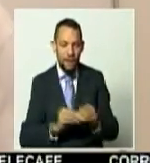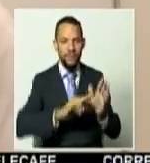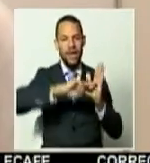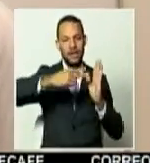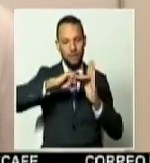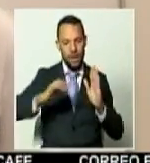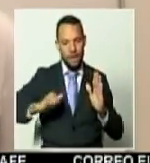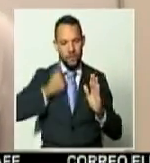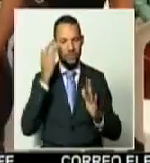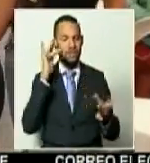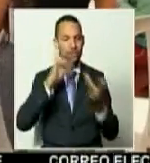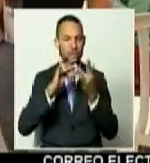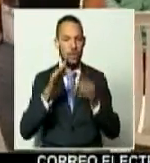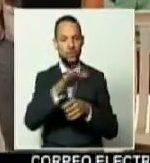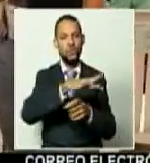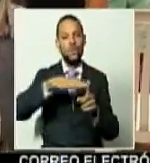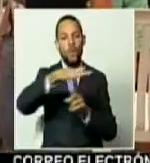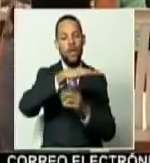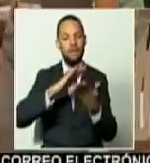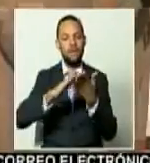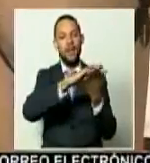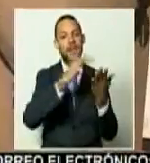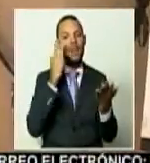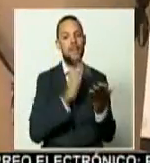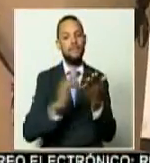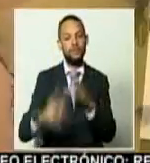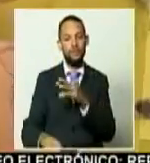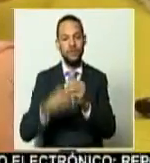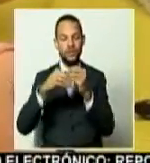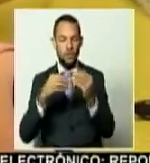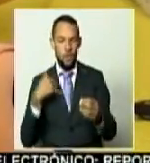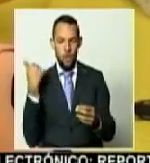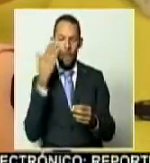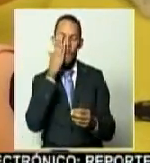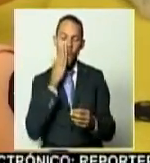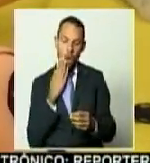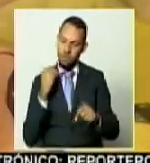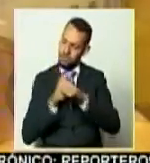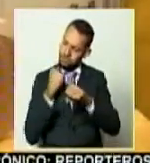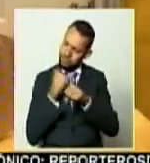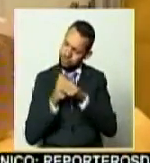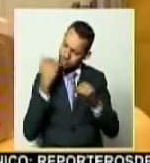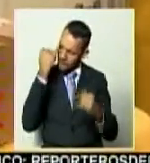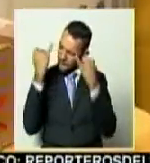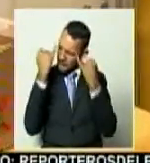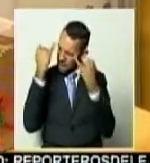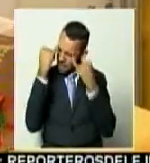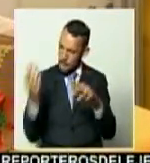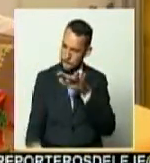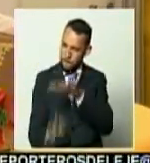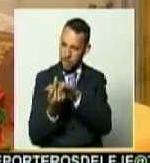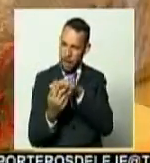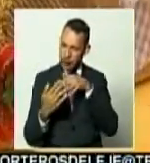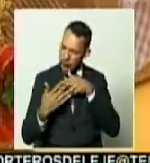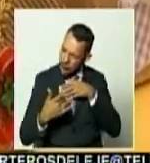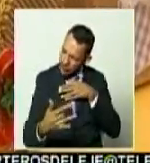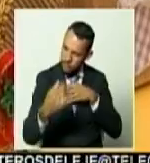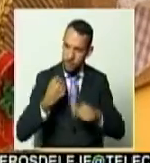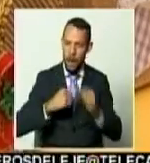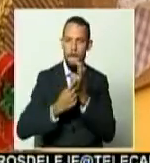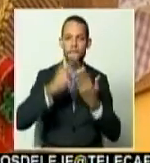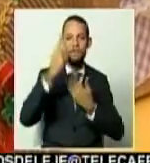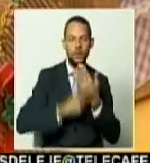y que ayude al planeta. La idea de esta feria es que jóvenes emprendedores puedan cosechar una idea de negocio. Llama la atención los